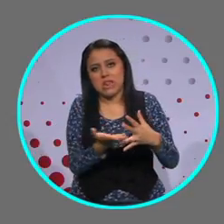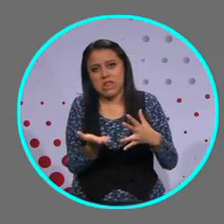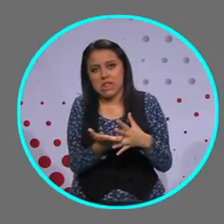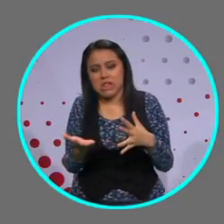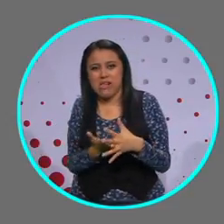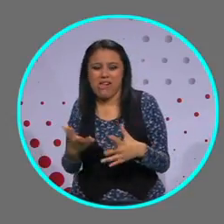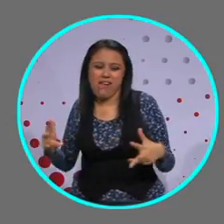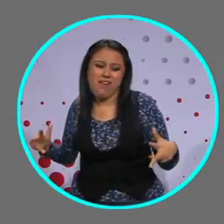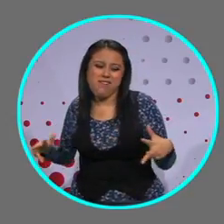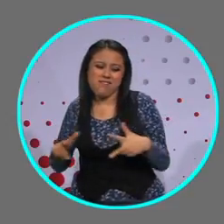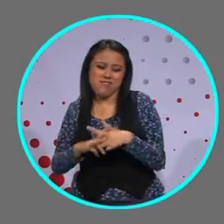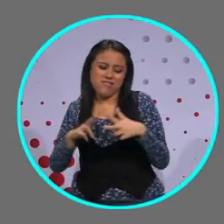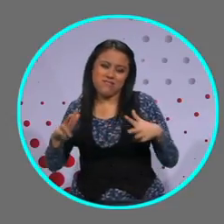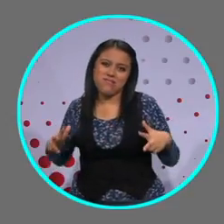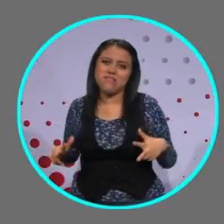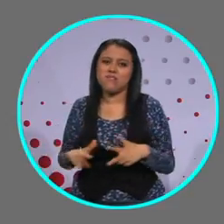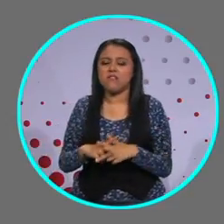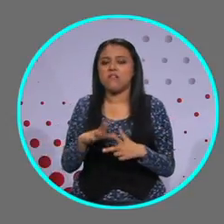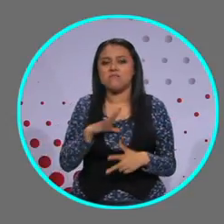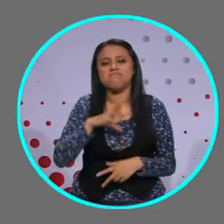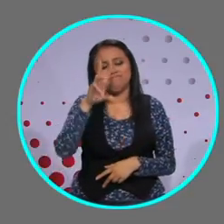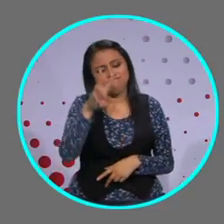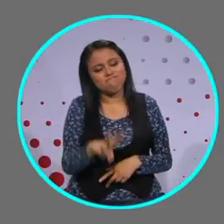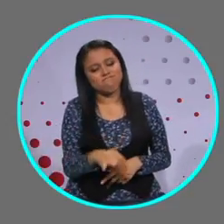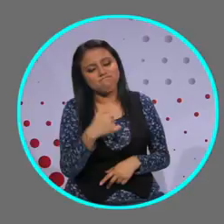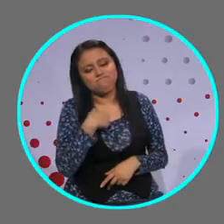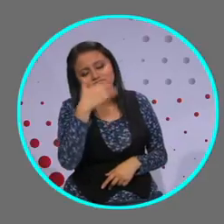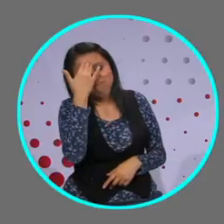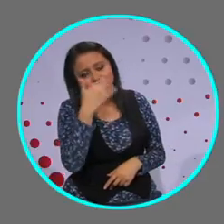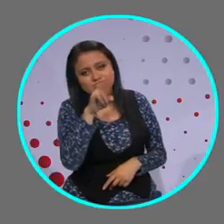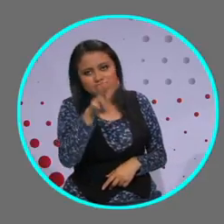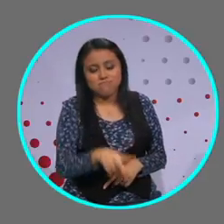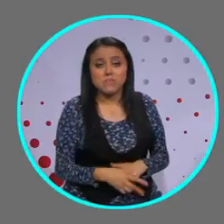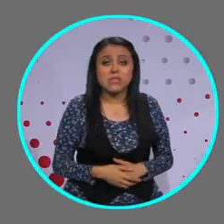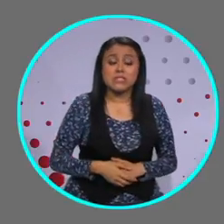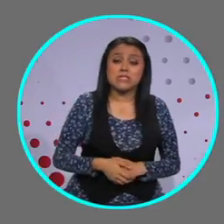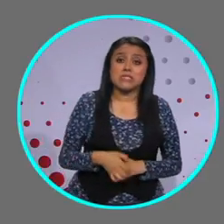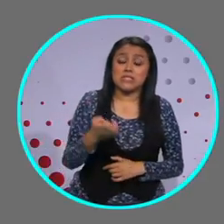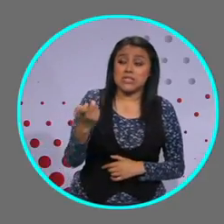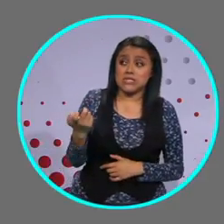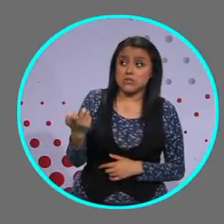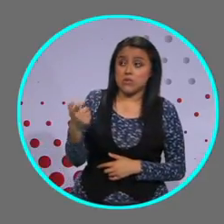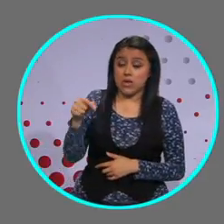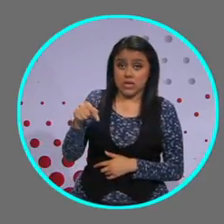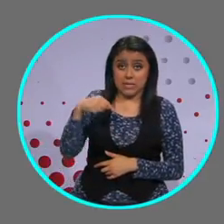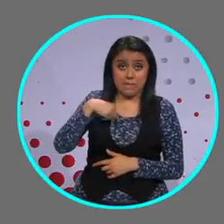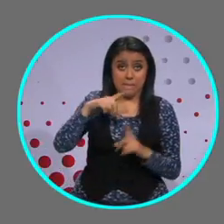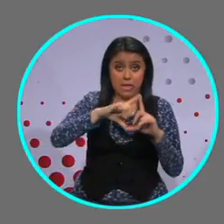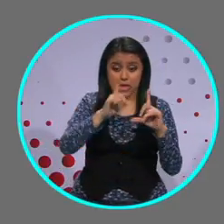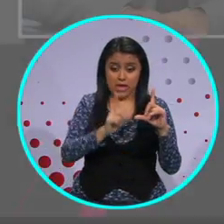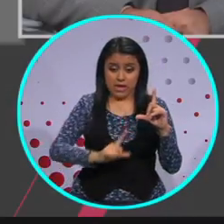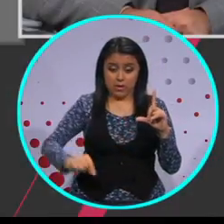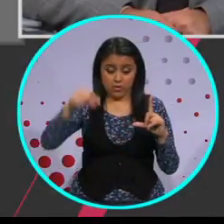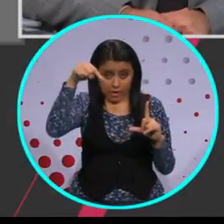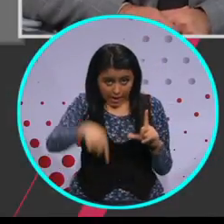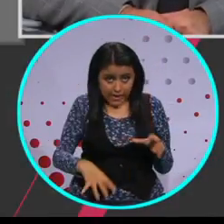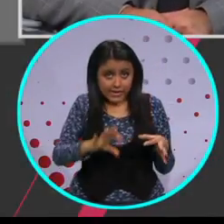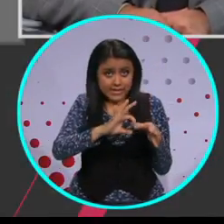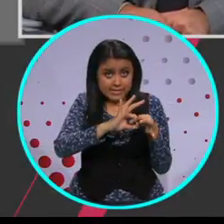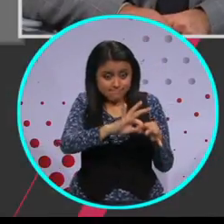enfrentamientos entre los mexicanos y eso sí para que veas en este país era lo que nos mantenía